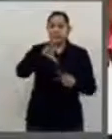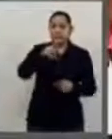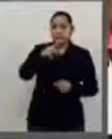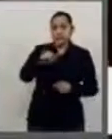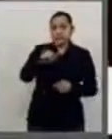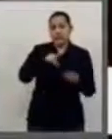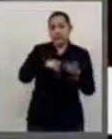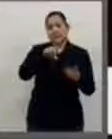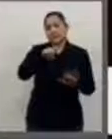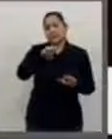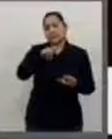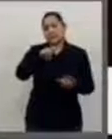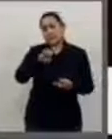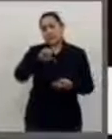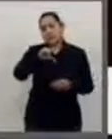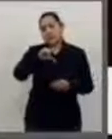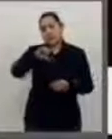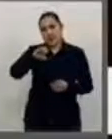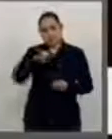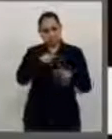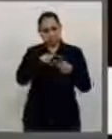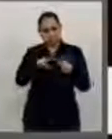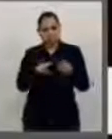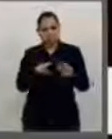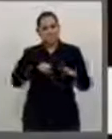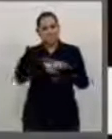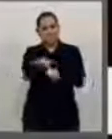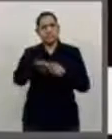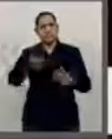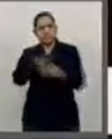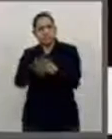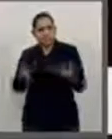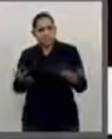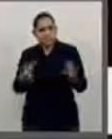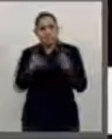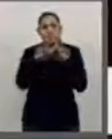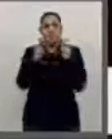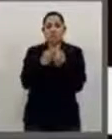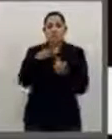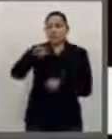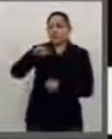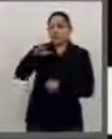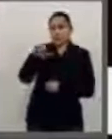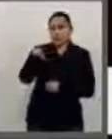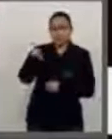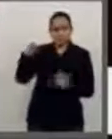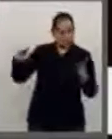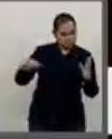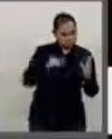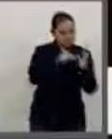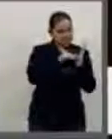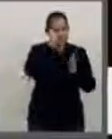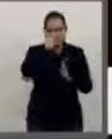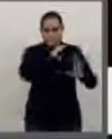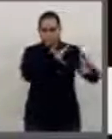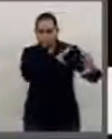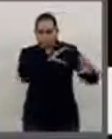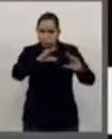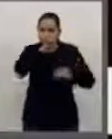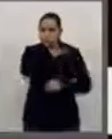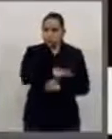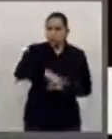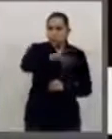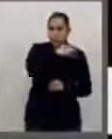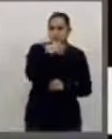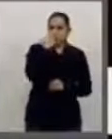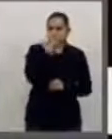Vallejo, ni la incorporación del marxismo a los planteles y programas de estudios de muchas